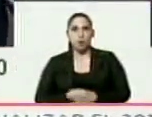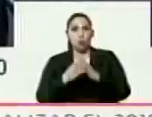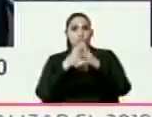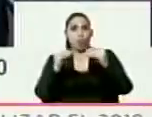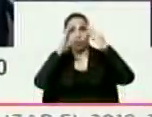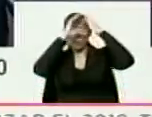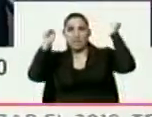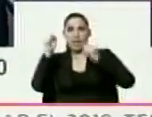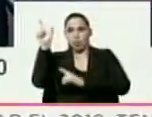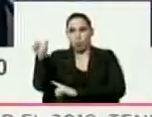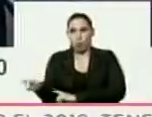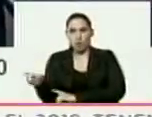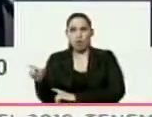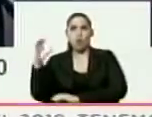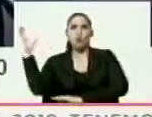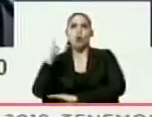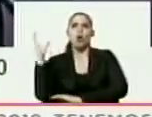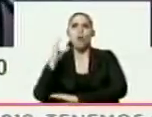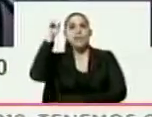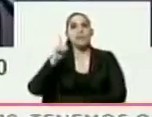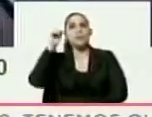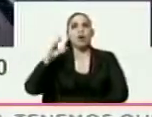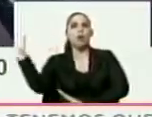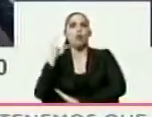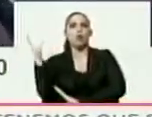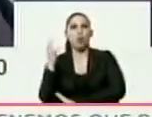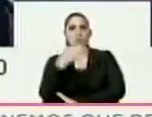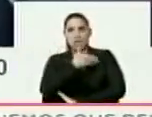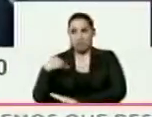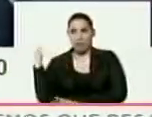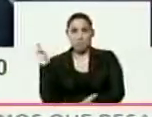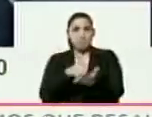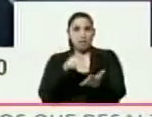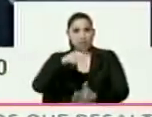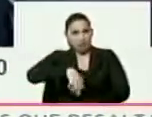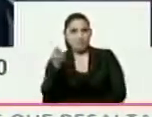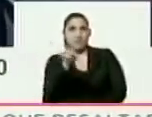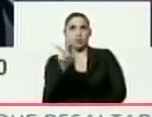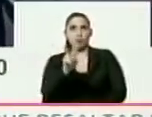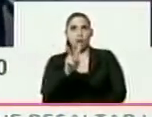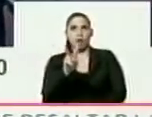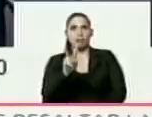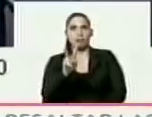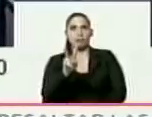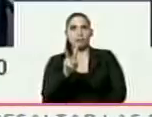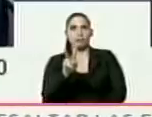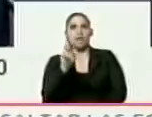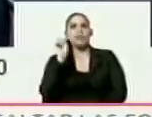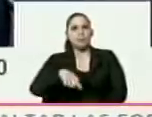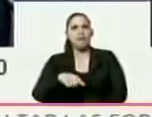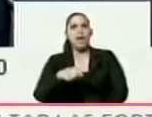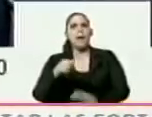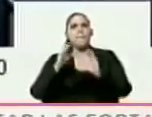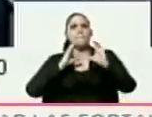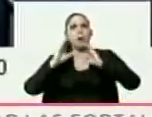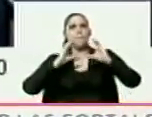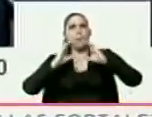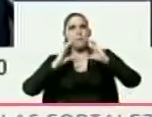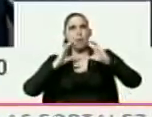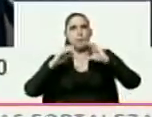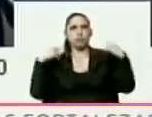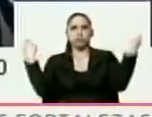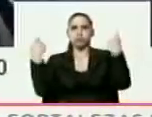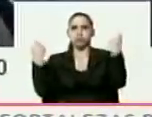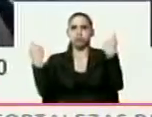de Colombia, a los diputados de Colombia que quieran venir, a la prensa colombiana que quiera